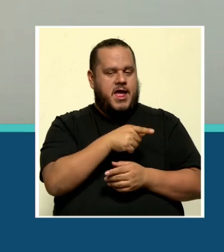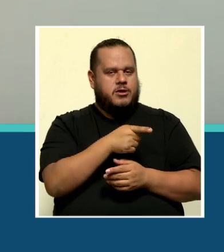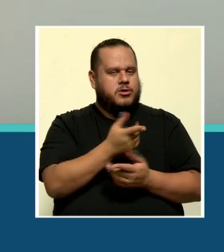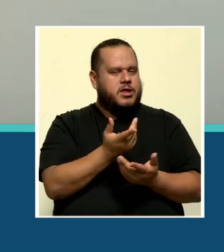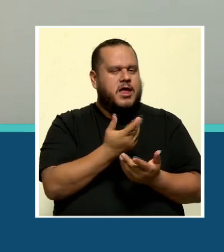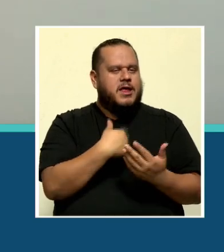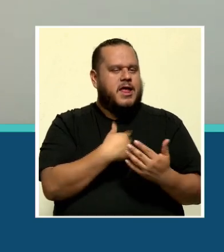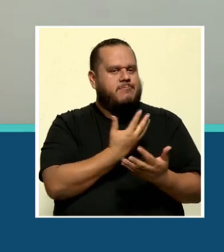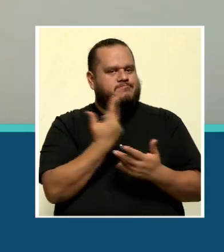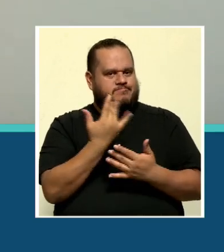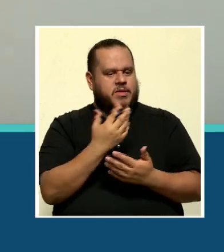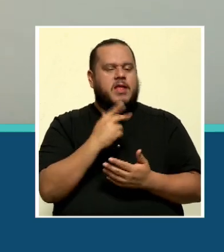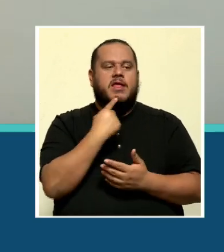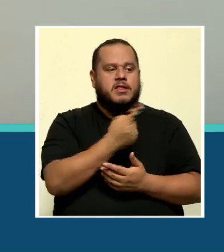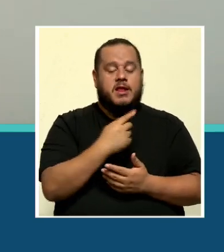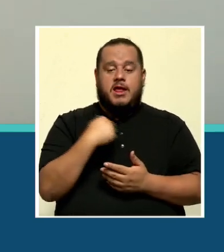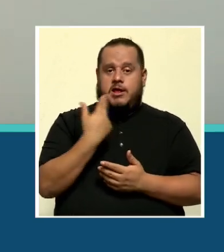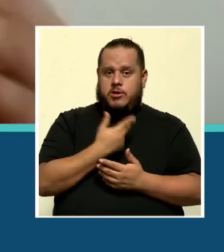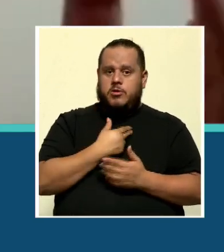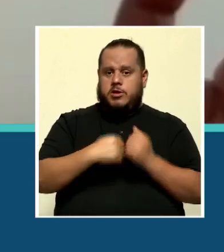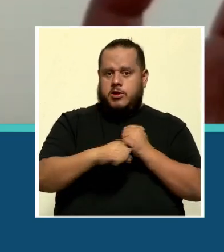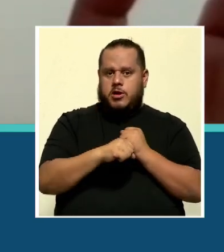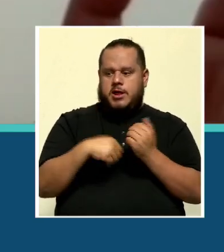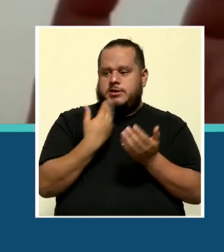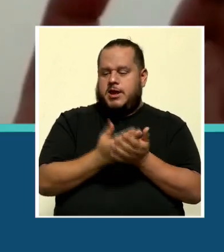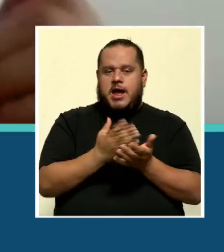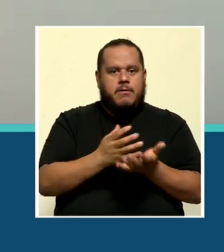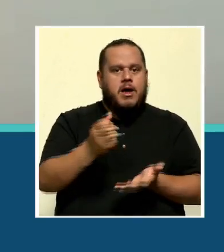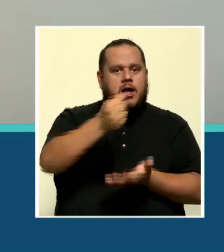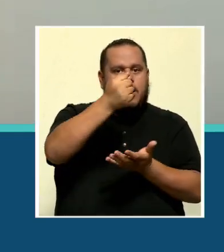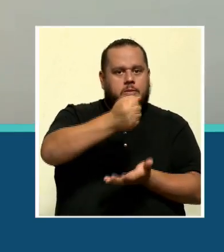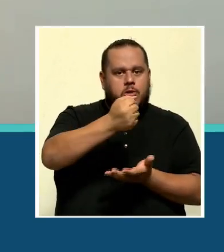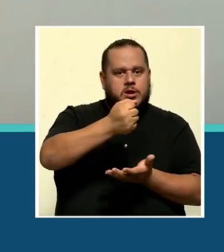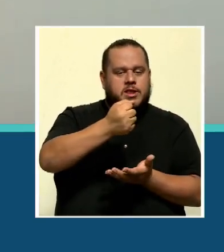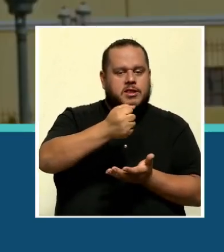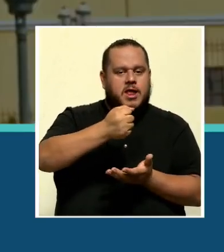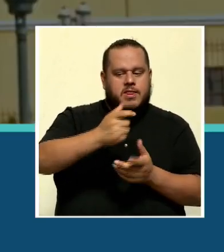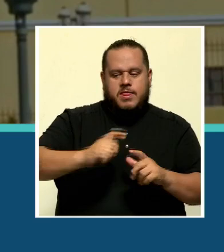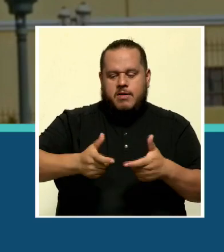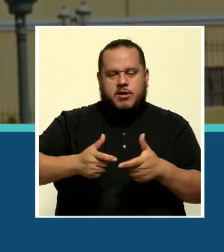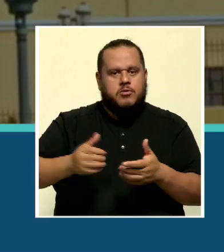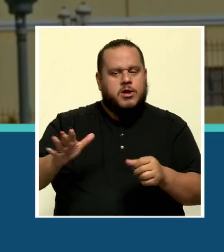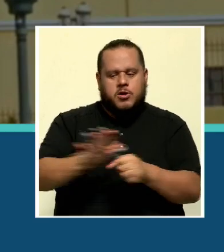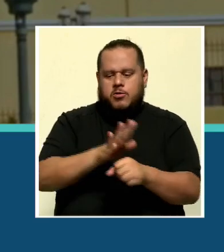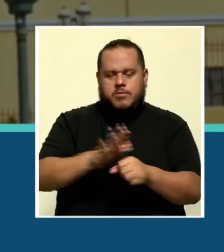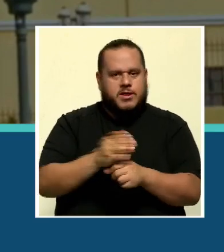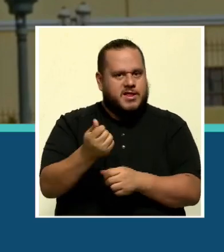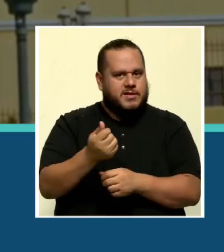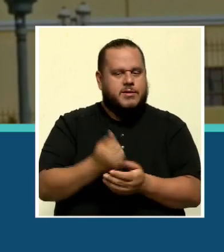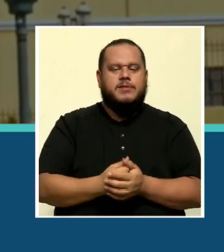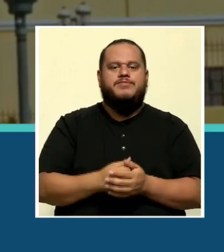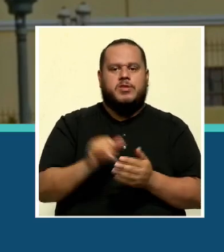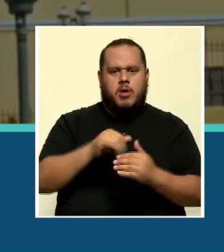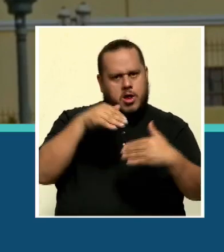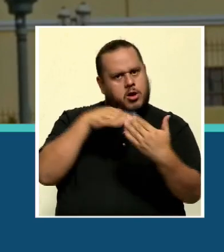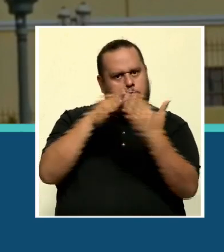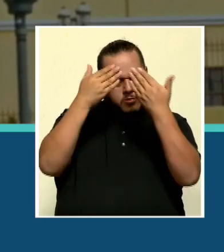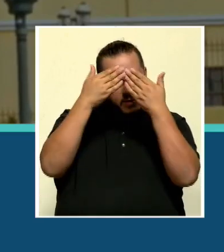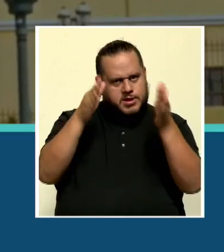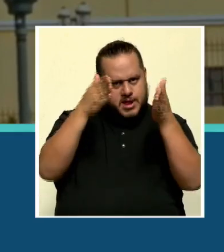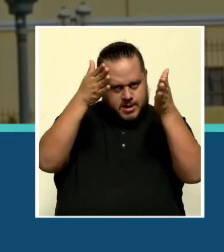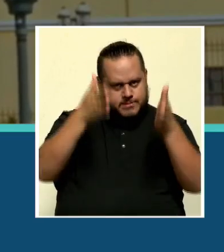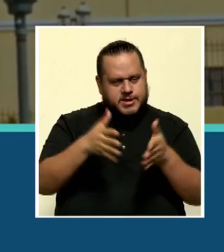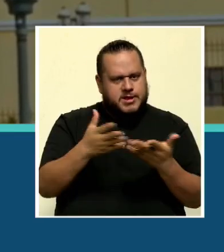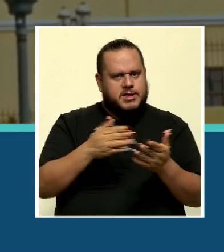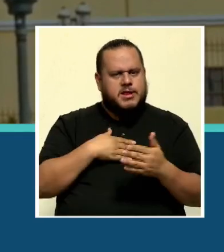alguna campaña nuestra llegaban bolsas de basura cargadas de dinero. Además, los Frente Amplistas lanzaron una